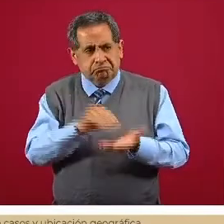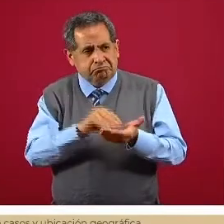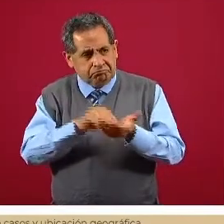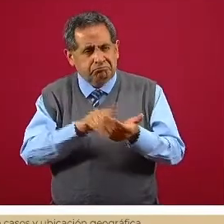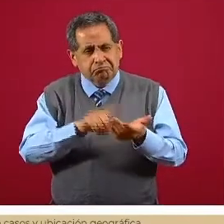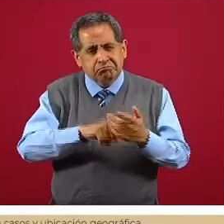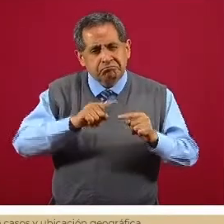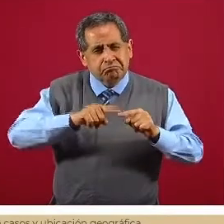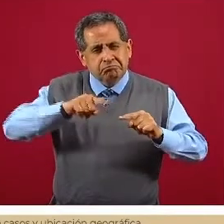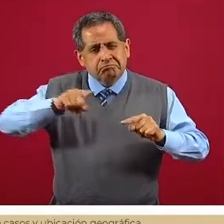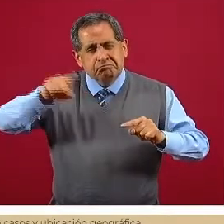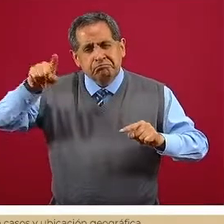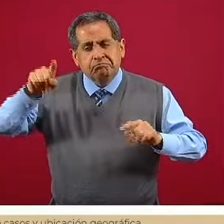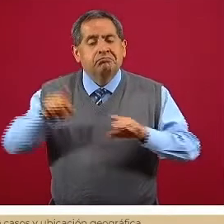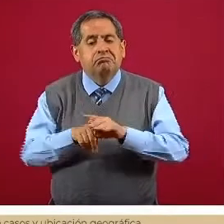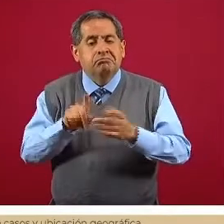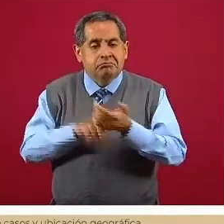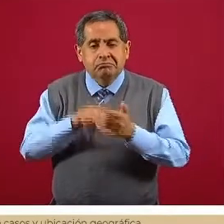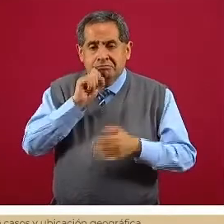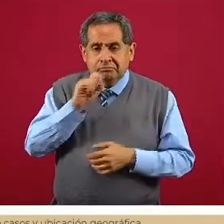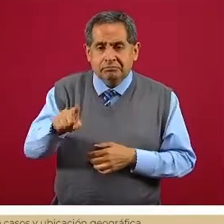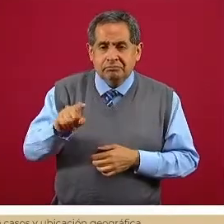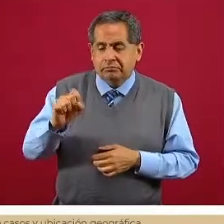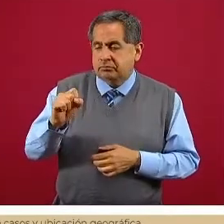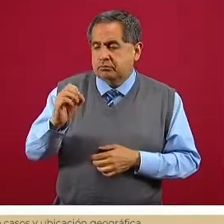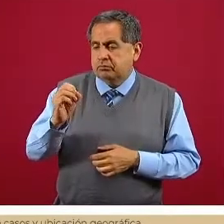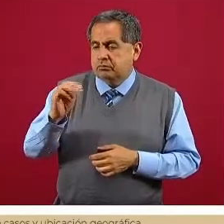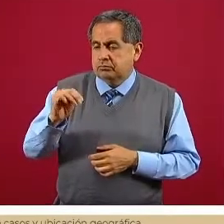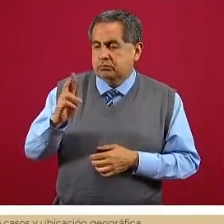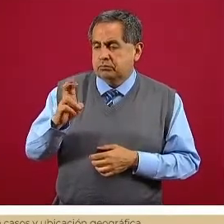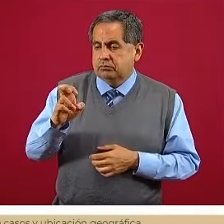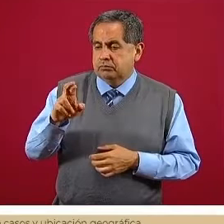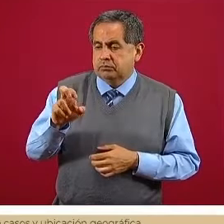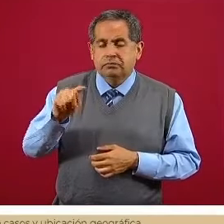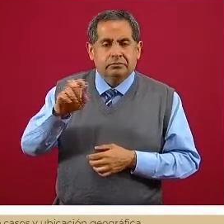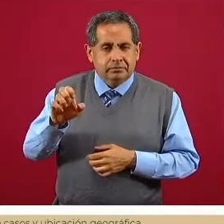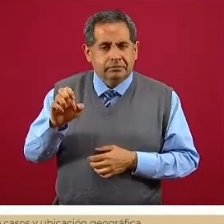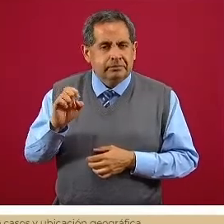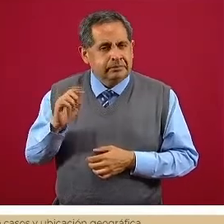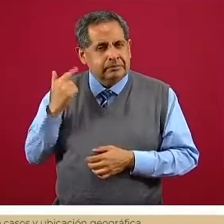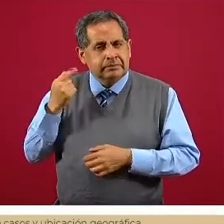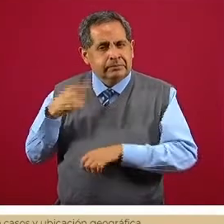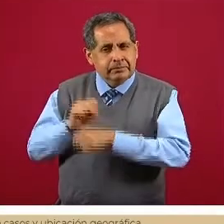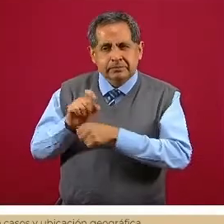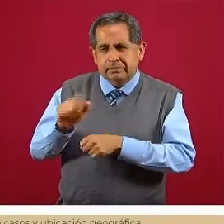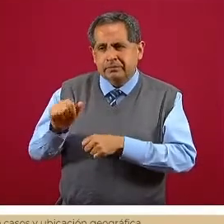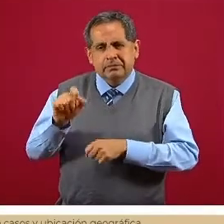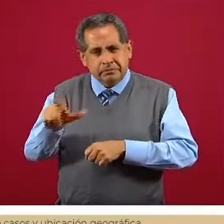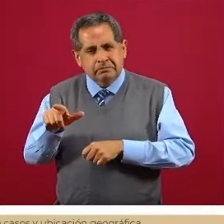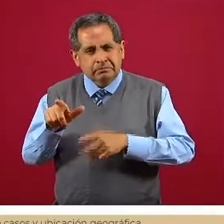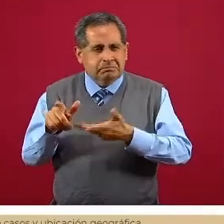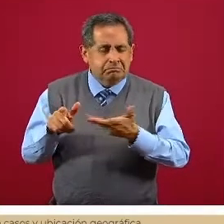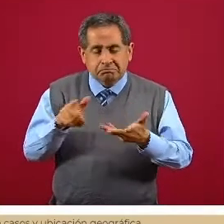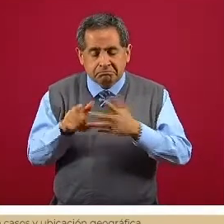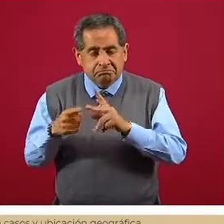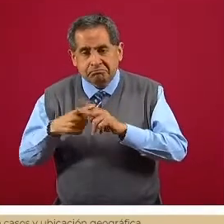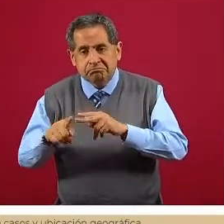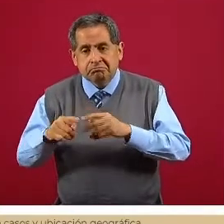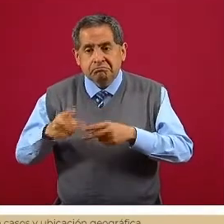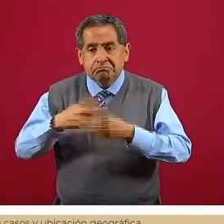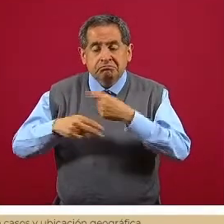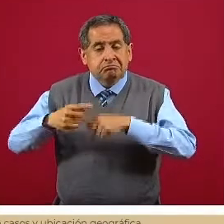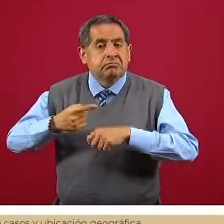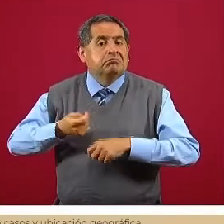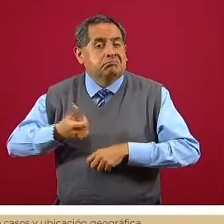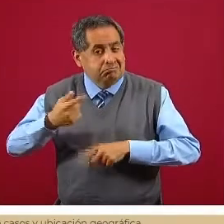tendencia ascendente en su transmisión, también se encuentra Sombrerete. La podemos ver ahí a inicios de semana 26-27 y parece que Sombrerete